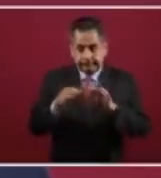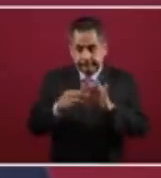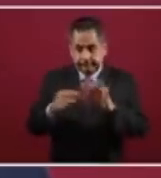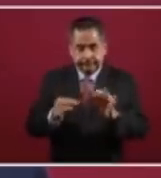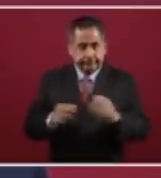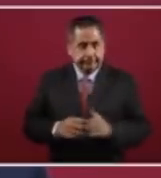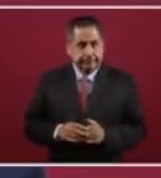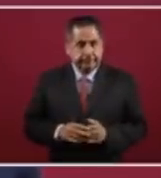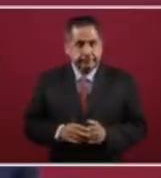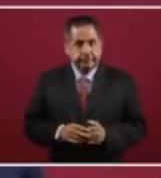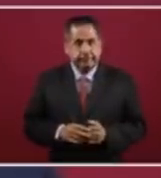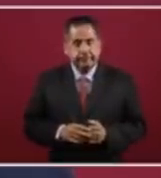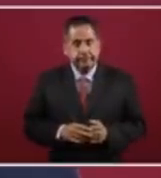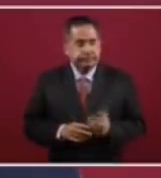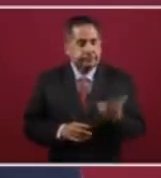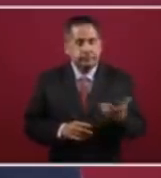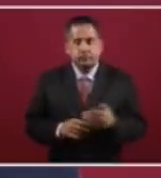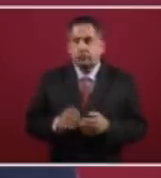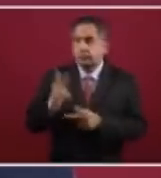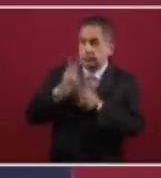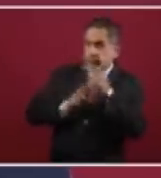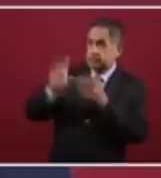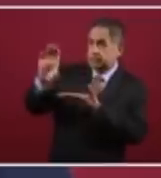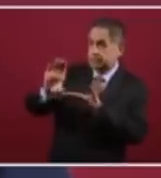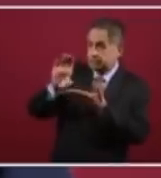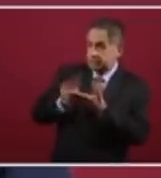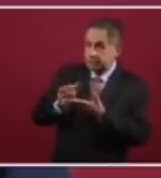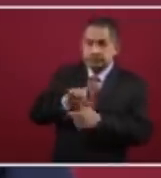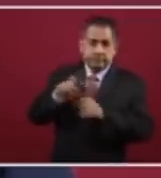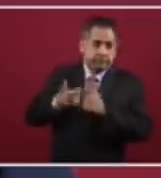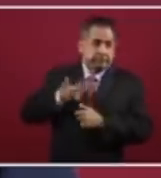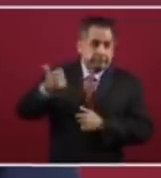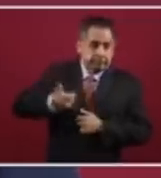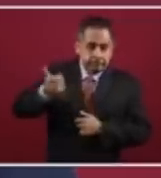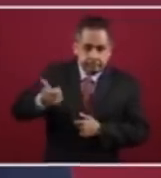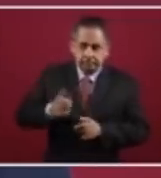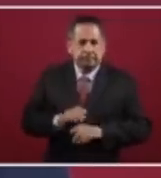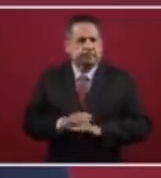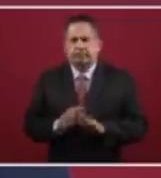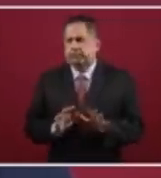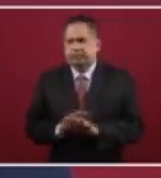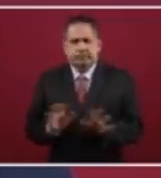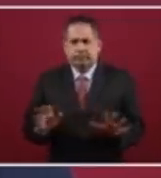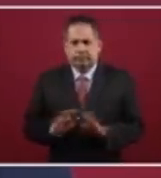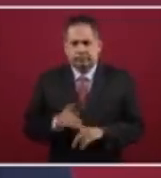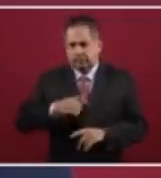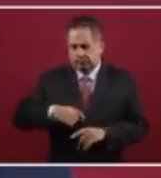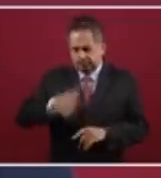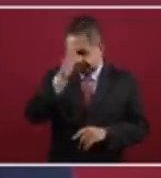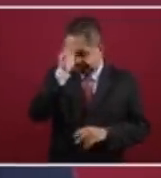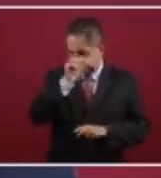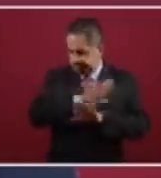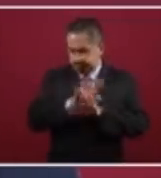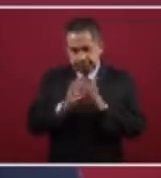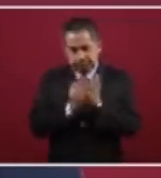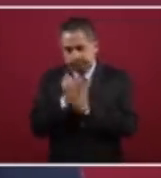es contratar deuda, es ya un acuerdo que se